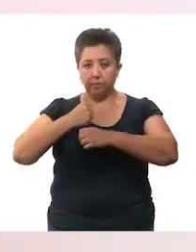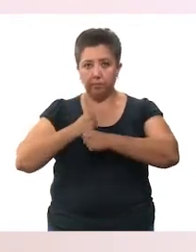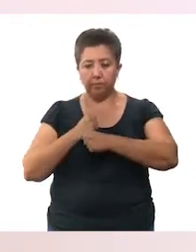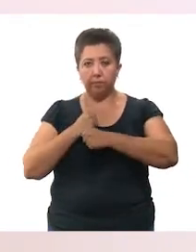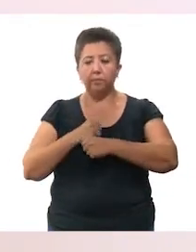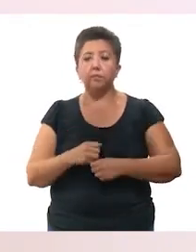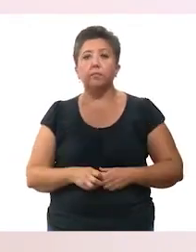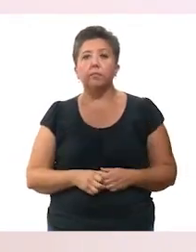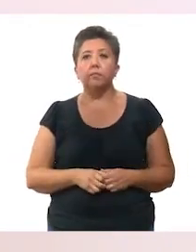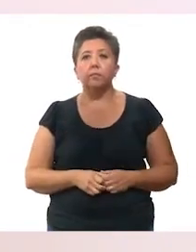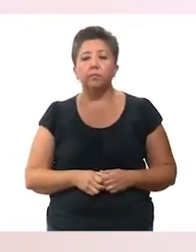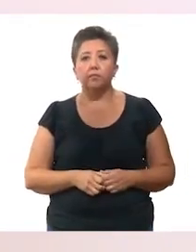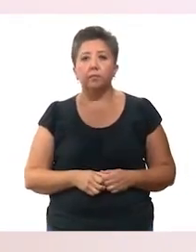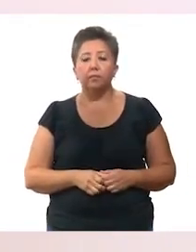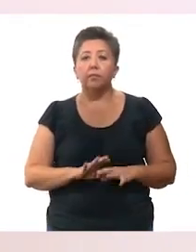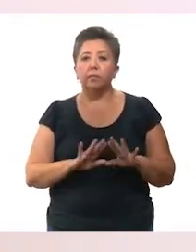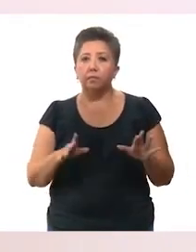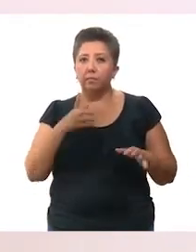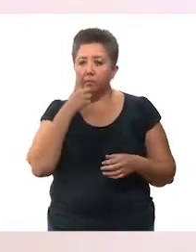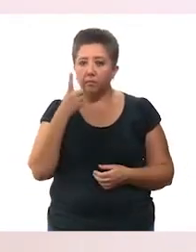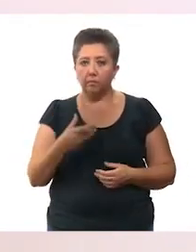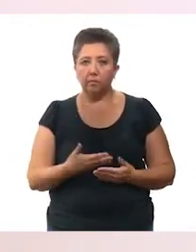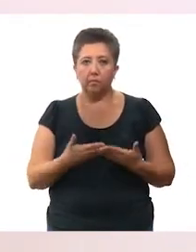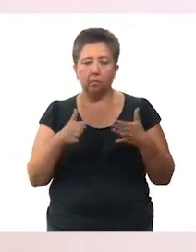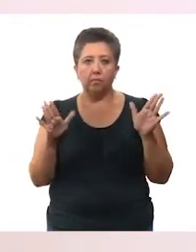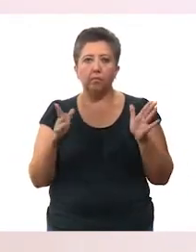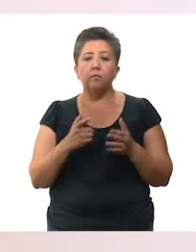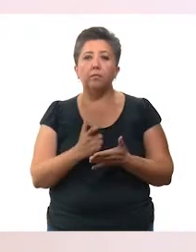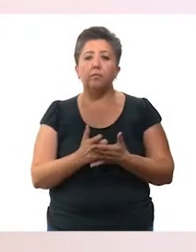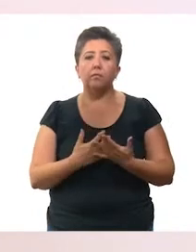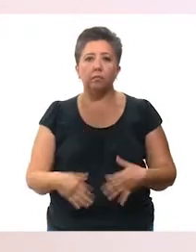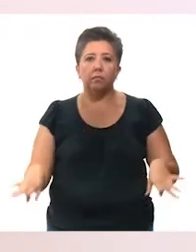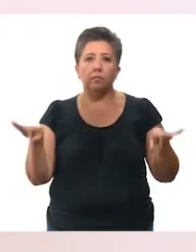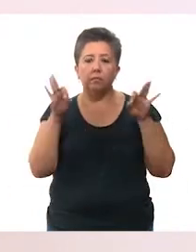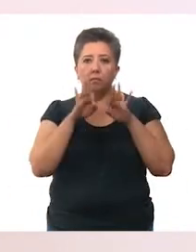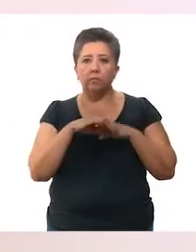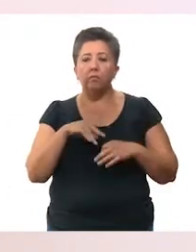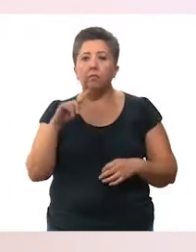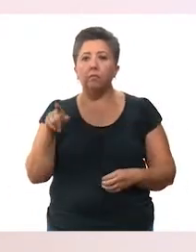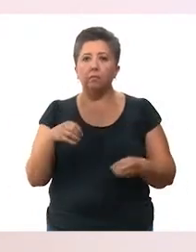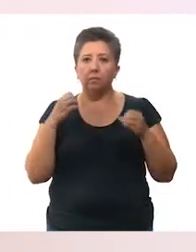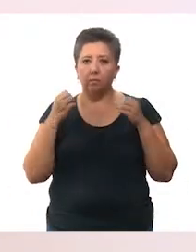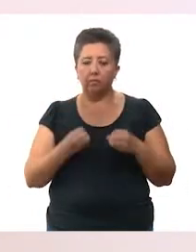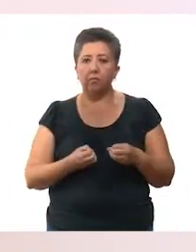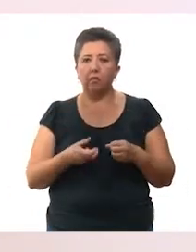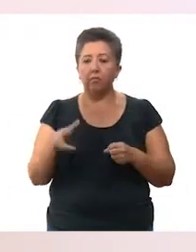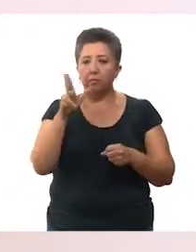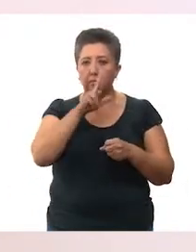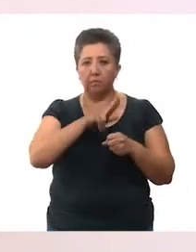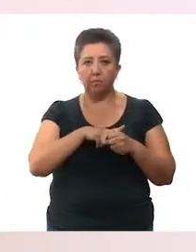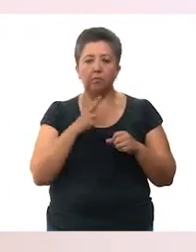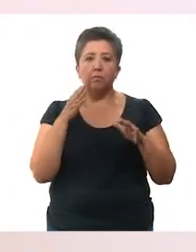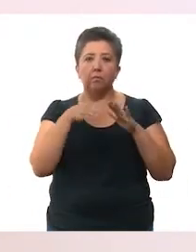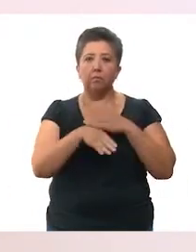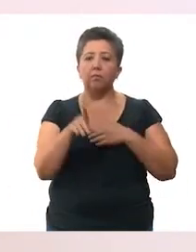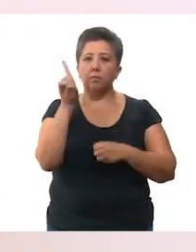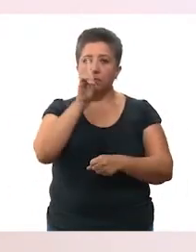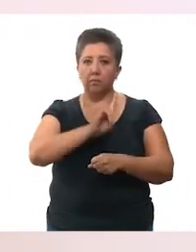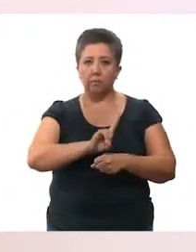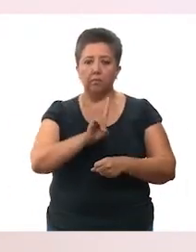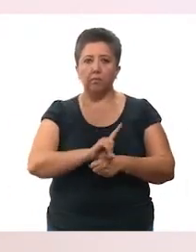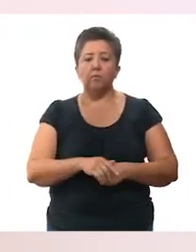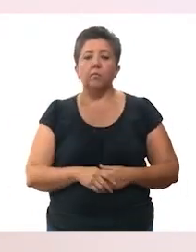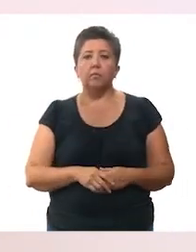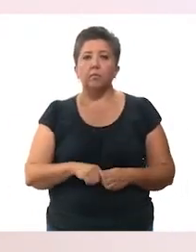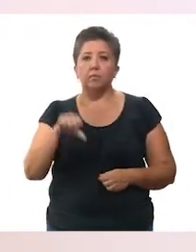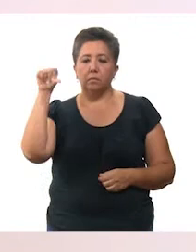las Fuerzas Armadas. Como se ha señalado, en la reapertura económica, los datos más importantes son la ocupación hospitalaria y los